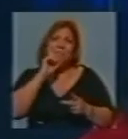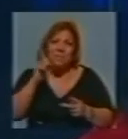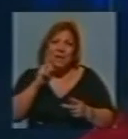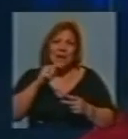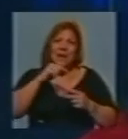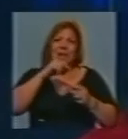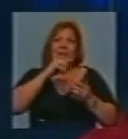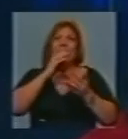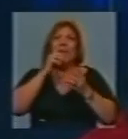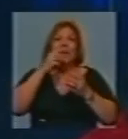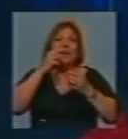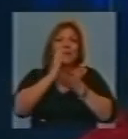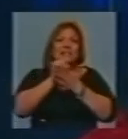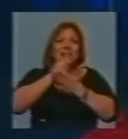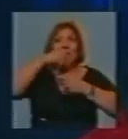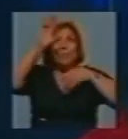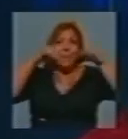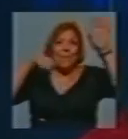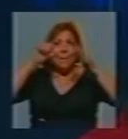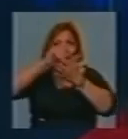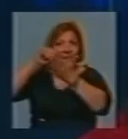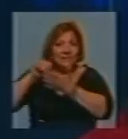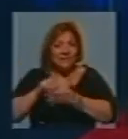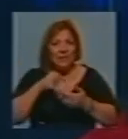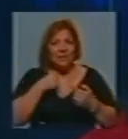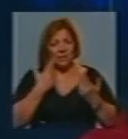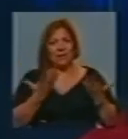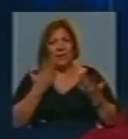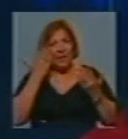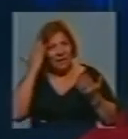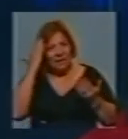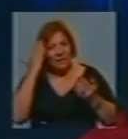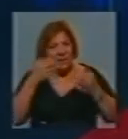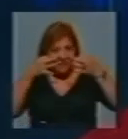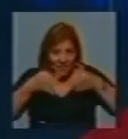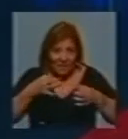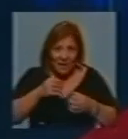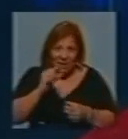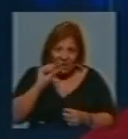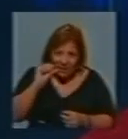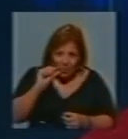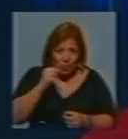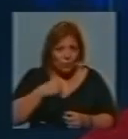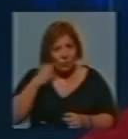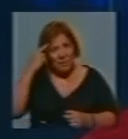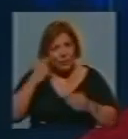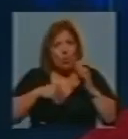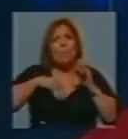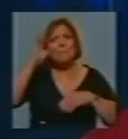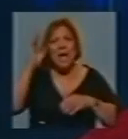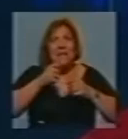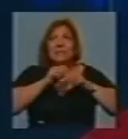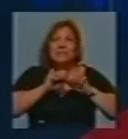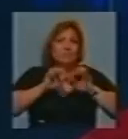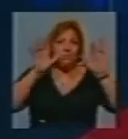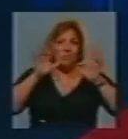Yo tenía la intención de analizar más los datos para ver si realmente son tan pocos, porque yo pensaba que eran muchos más, ¿verdad?,